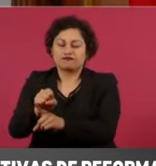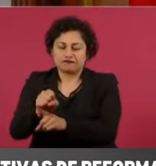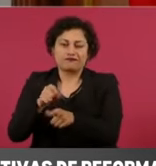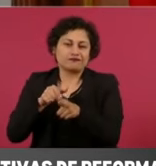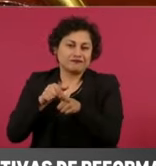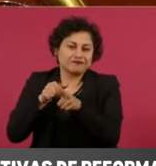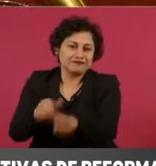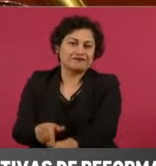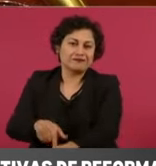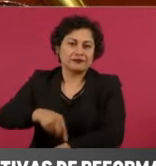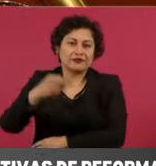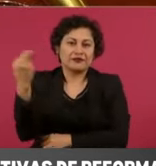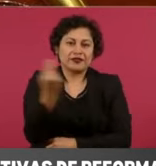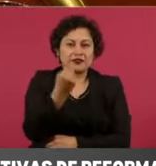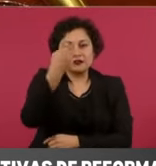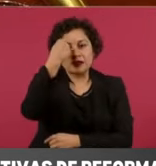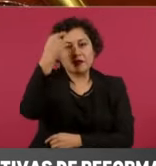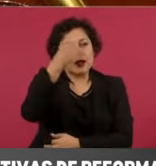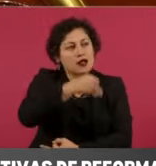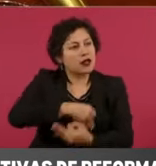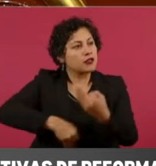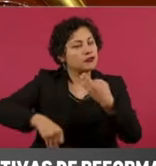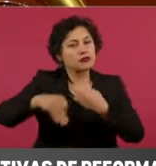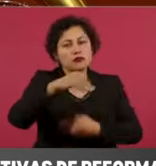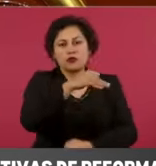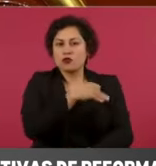libre, igualitaria y fraterna.